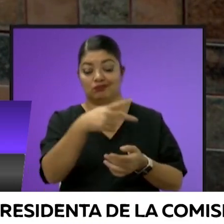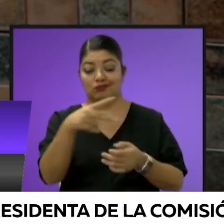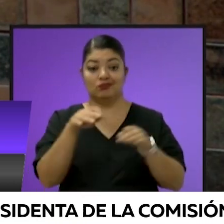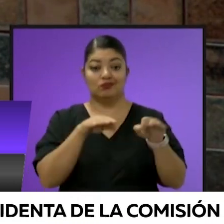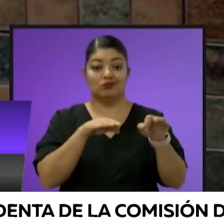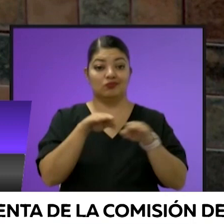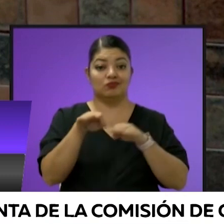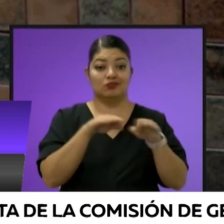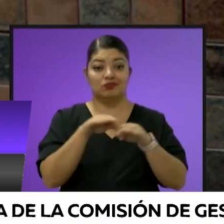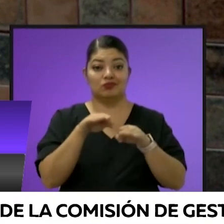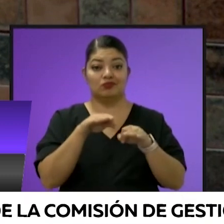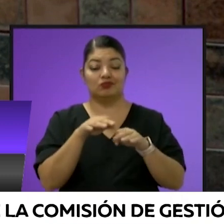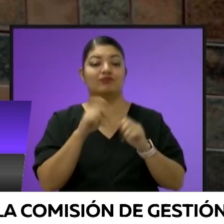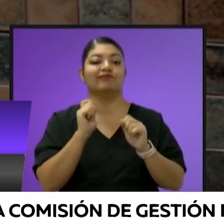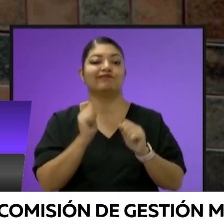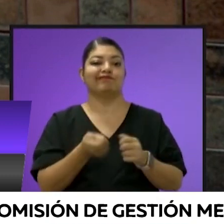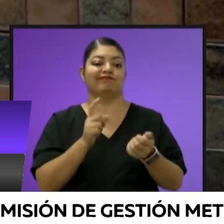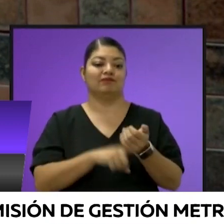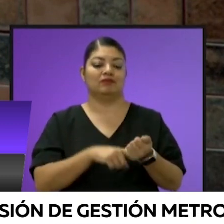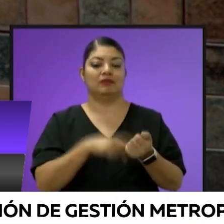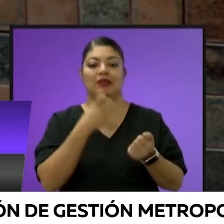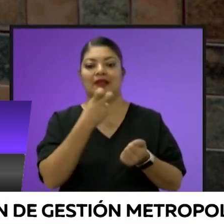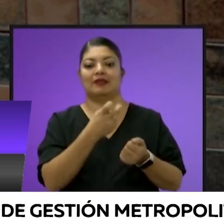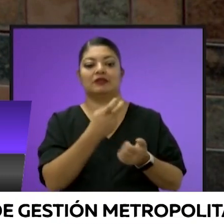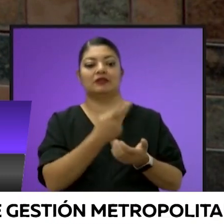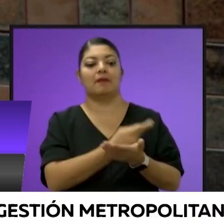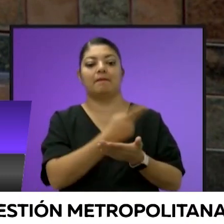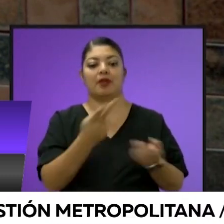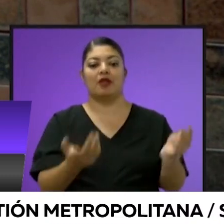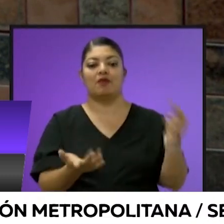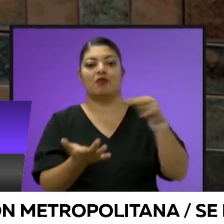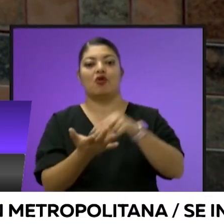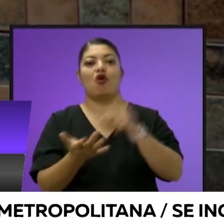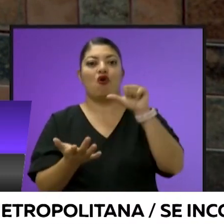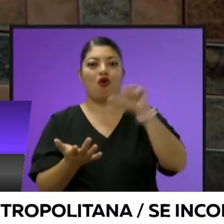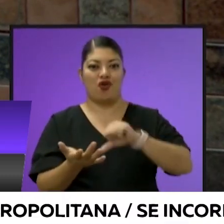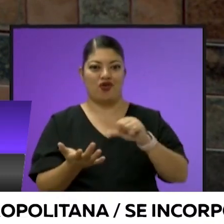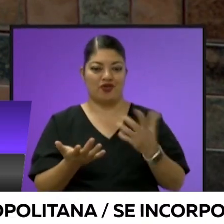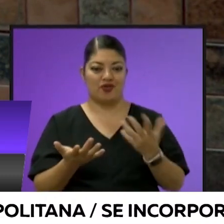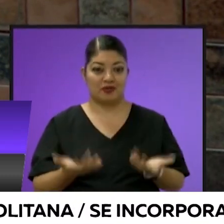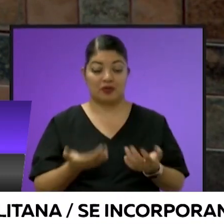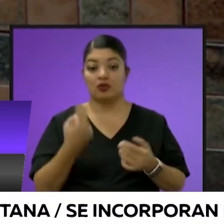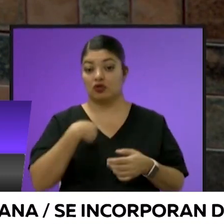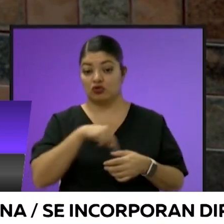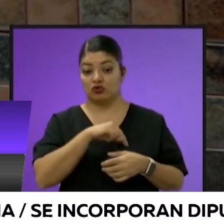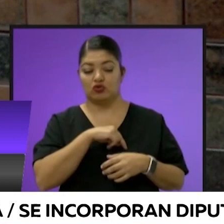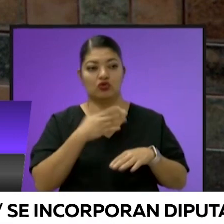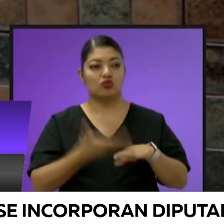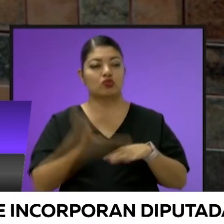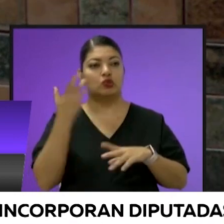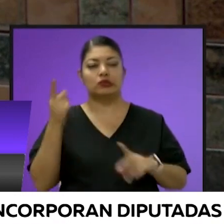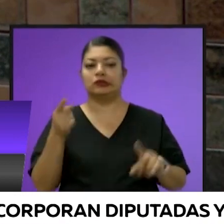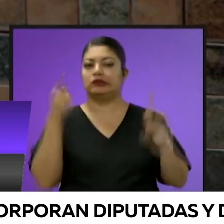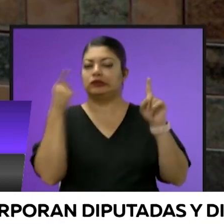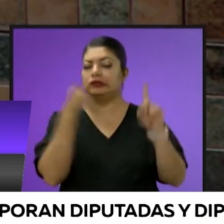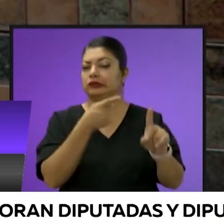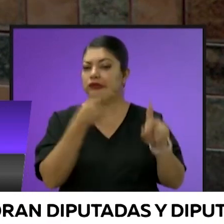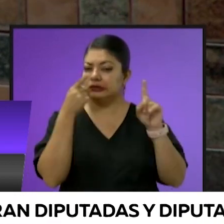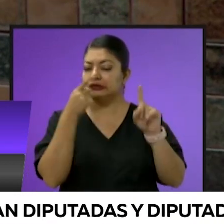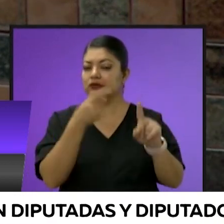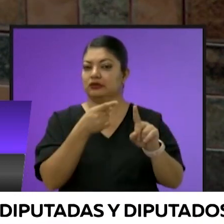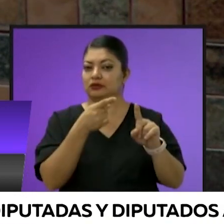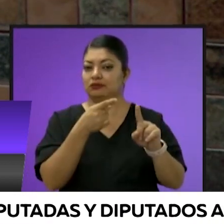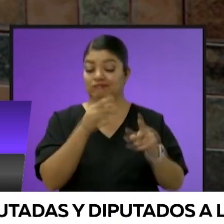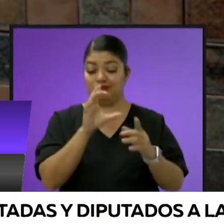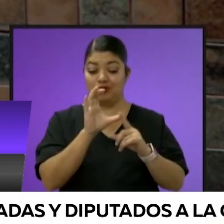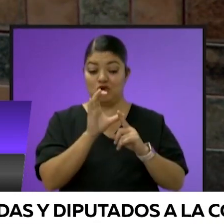les han dado los méritos de estar aquí. Hemos sido muy enfáticos y enfáticas en la Comisión